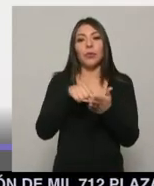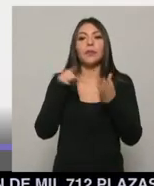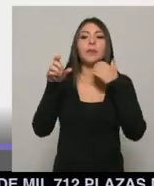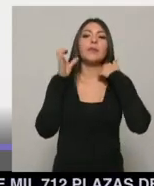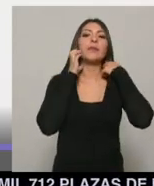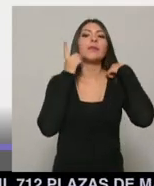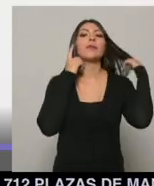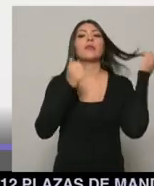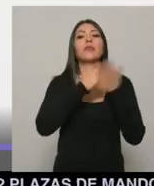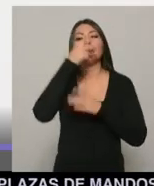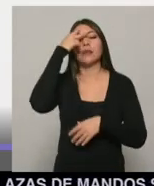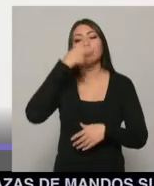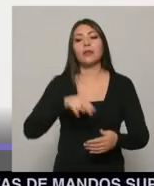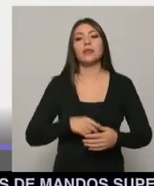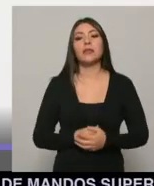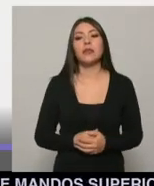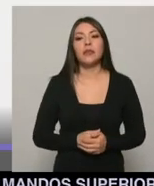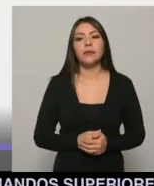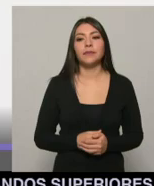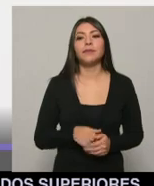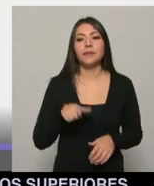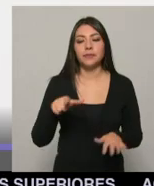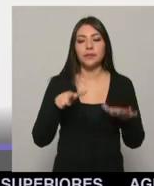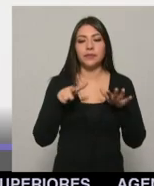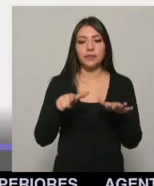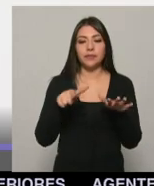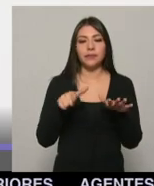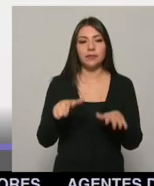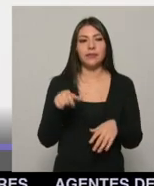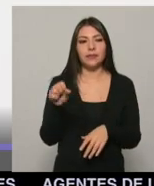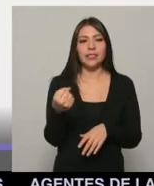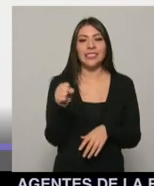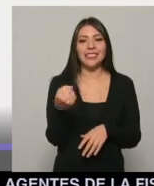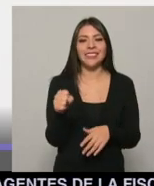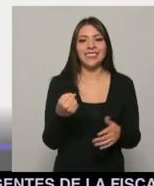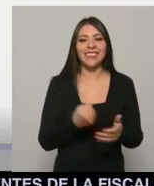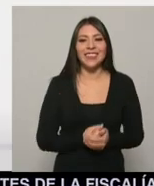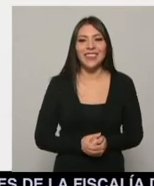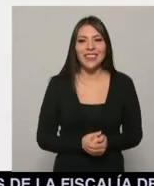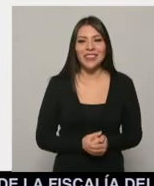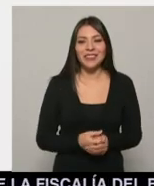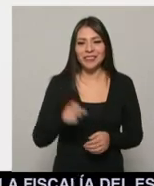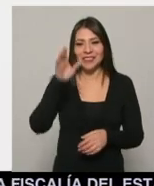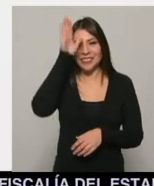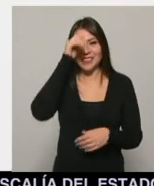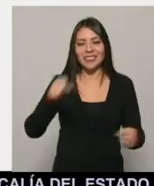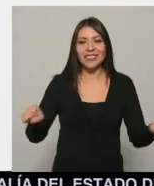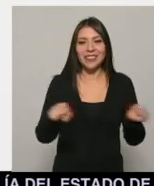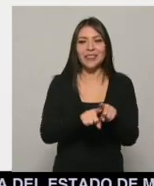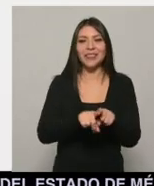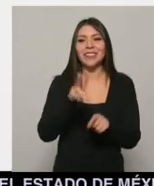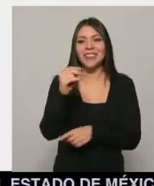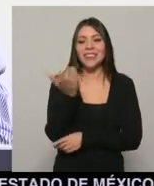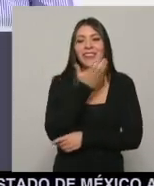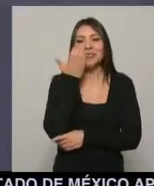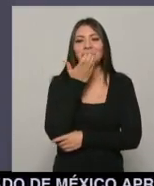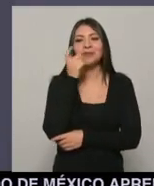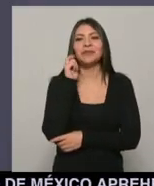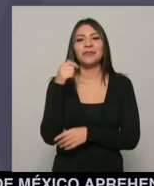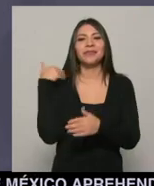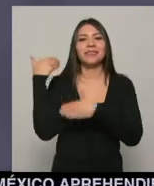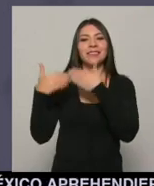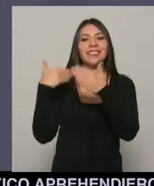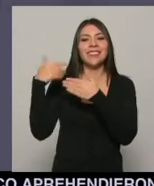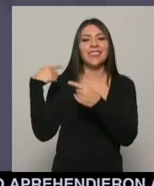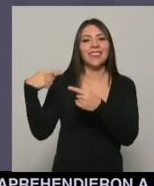está planeando acudir el día 17 de septiembre, para que no se pierda la costumbre de lo que ha venido ocurriendo